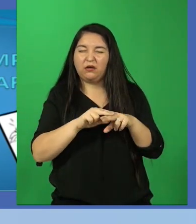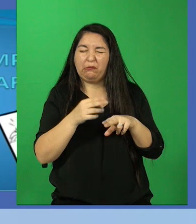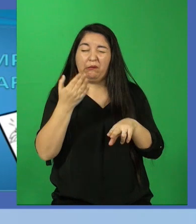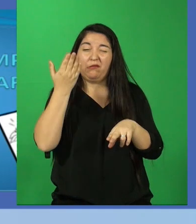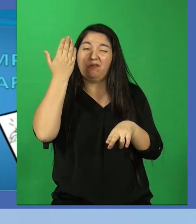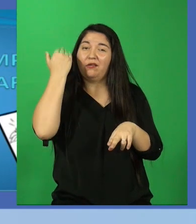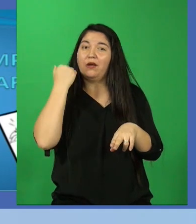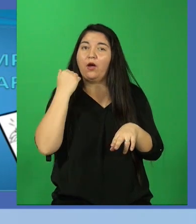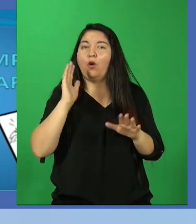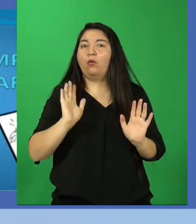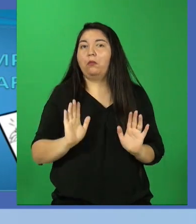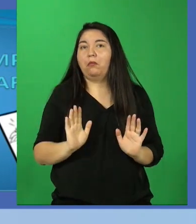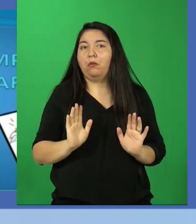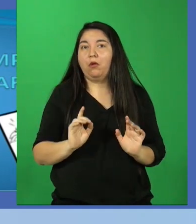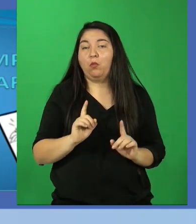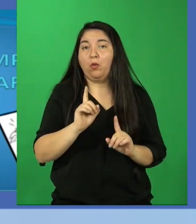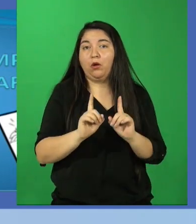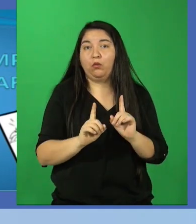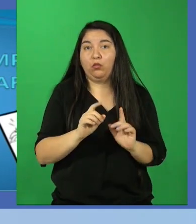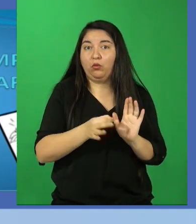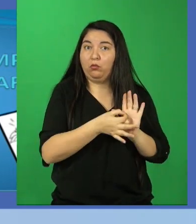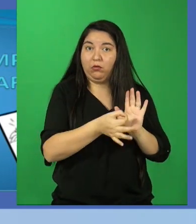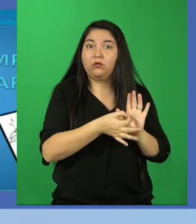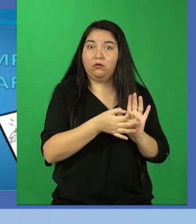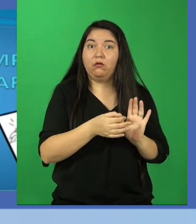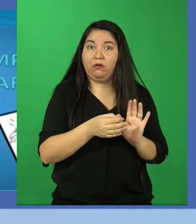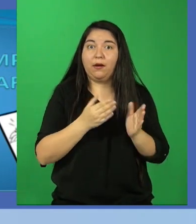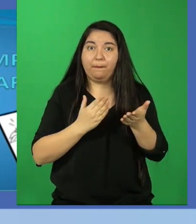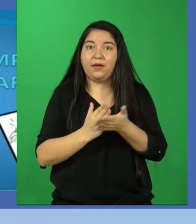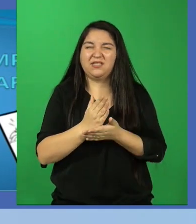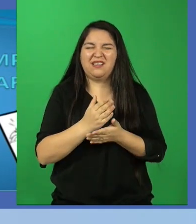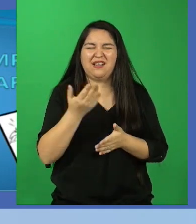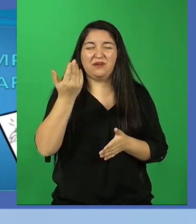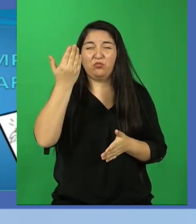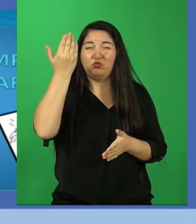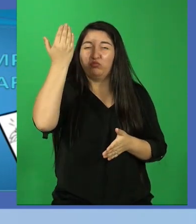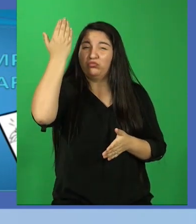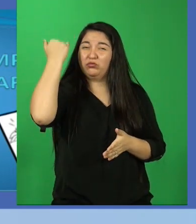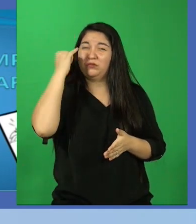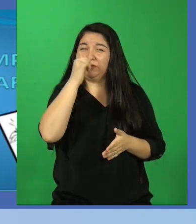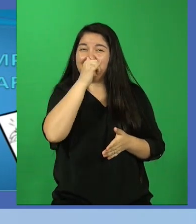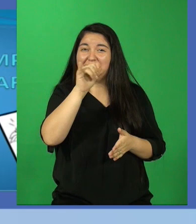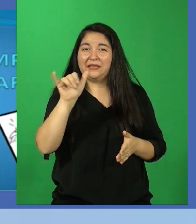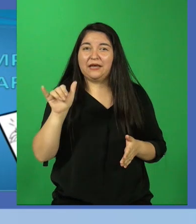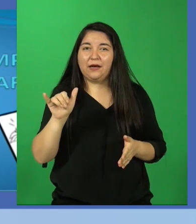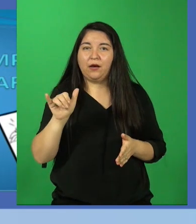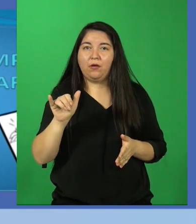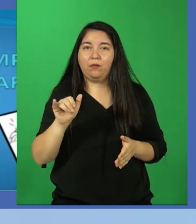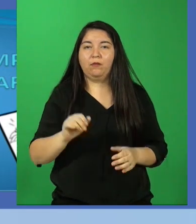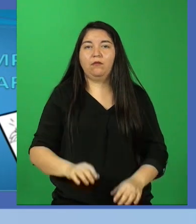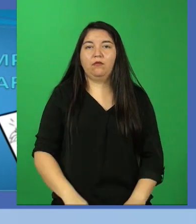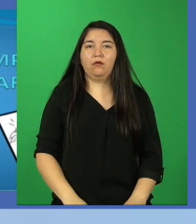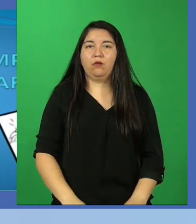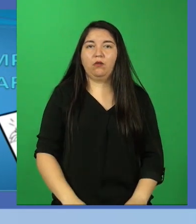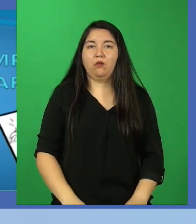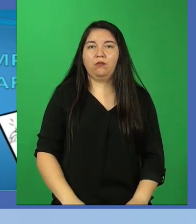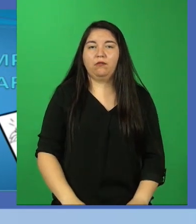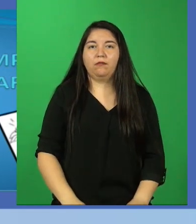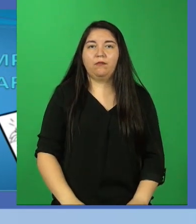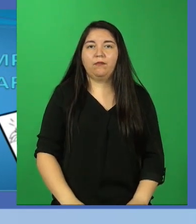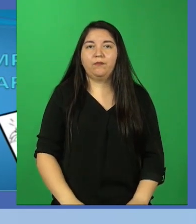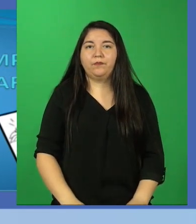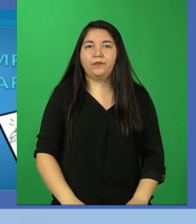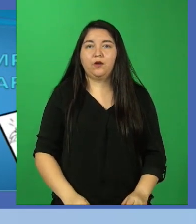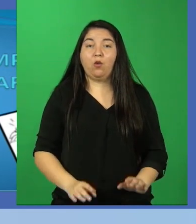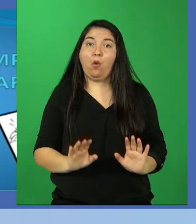Hace mucho tiempo, porque muchos cuentos empiezan así. Hace mucho tiempo, o había una vez, o érase una vez,